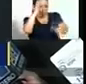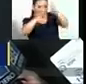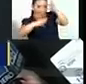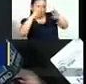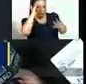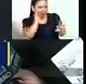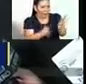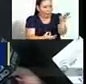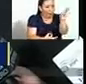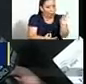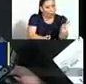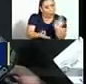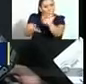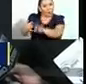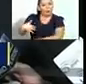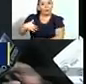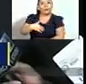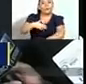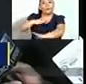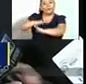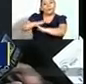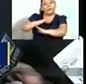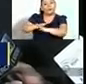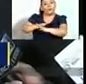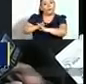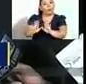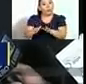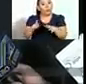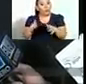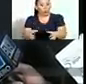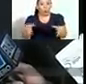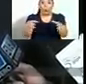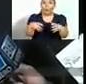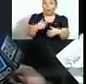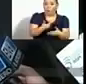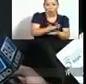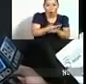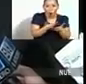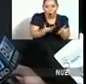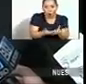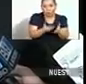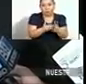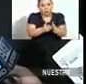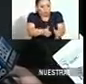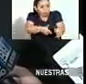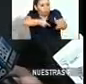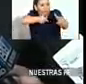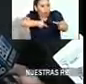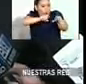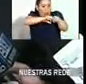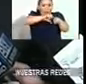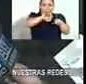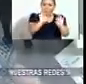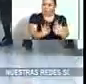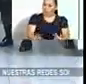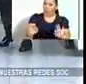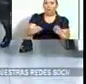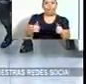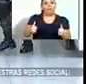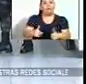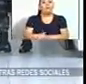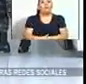cualquier forma al Ministerio de Defensa, ya que el equipo de armamento o buses se encuentran en perfecto estado.